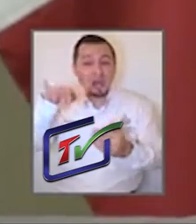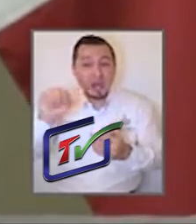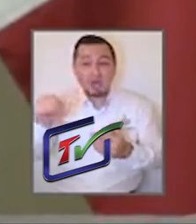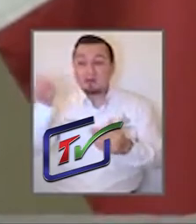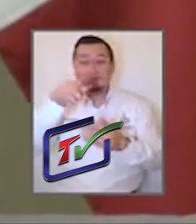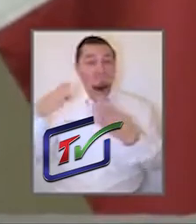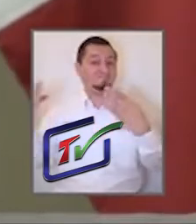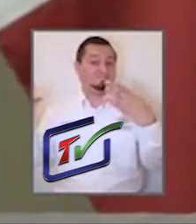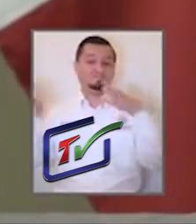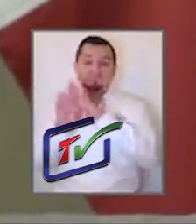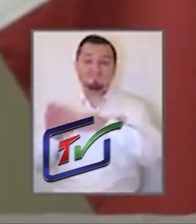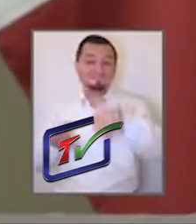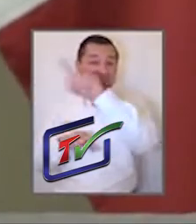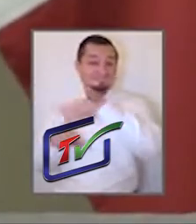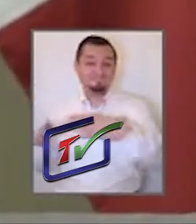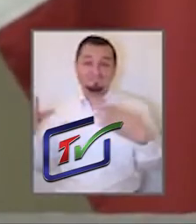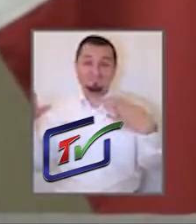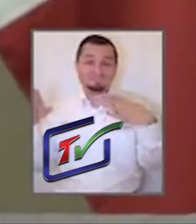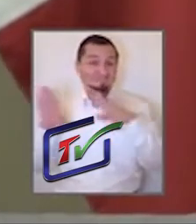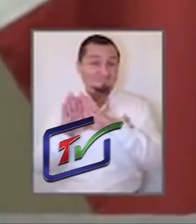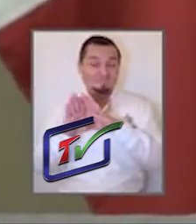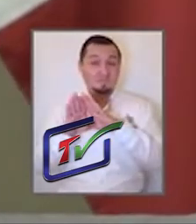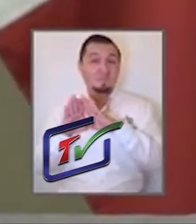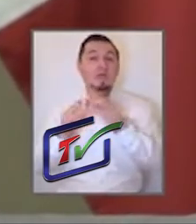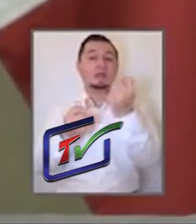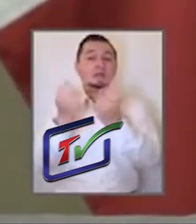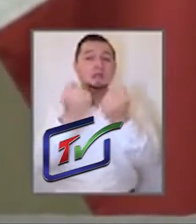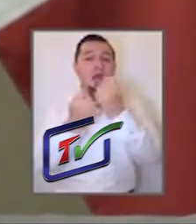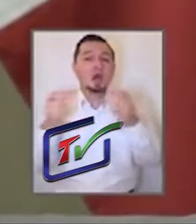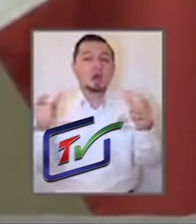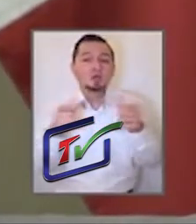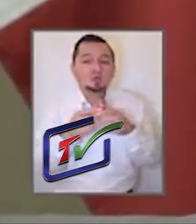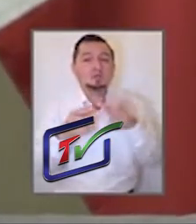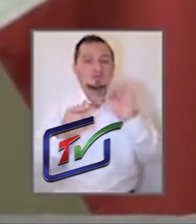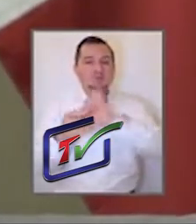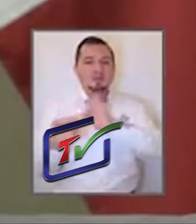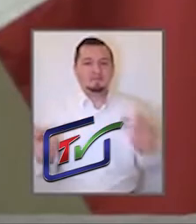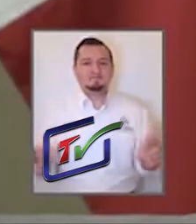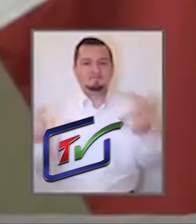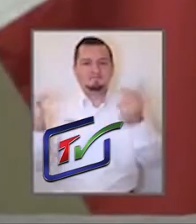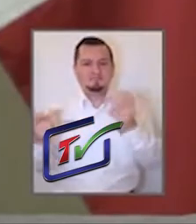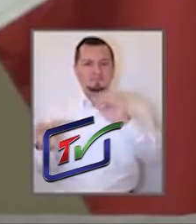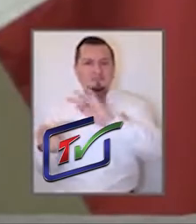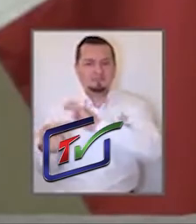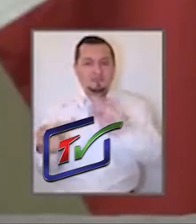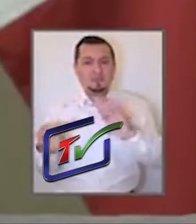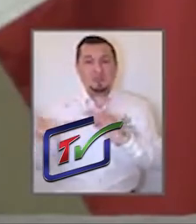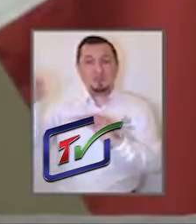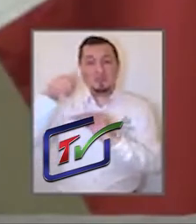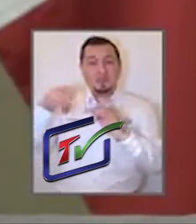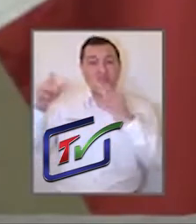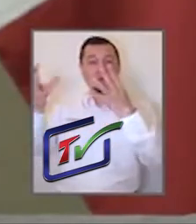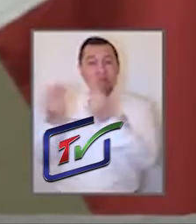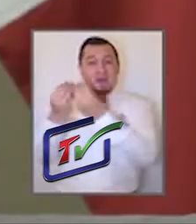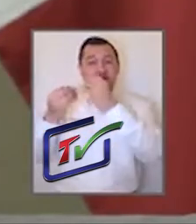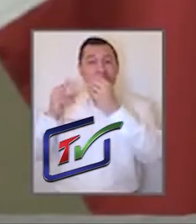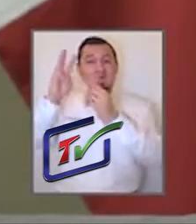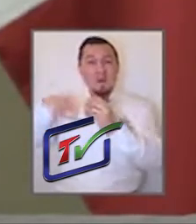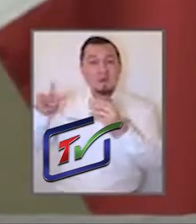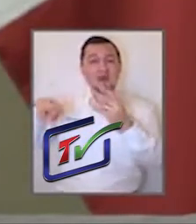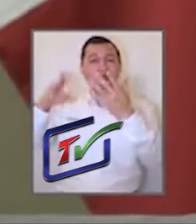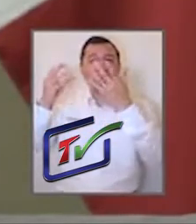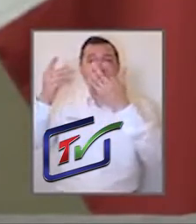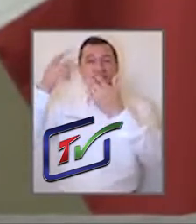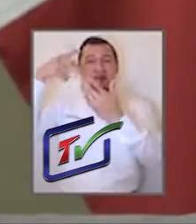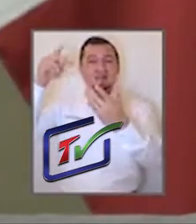abrir los Sorianas. Los fines de semana se suspende esa actividad, que es la que concentra personas. Todos esos sectores permanecieron abiertos durante toda la